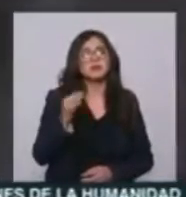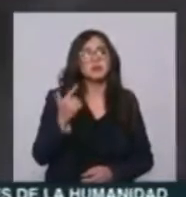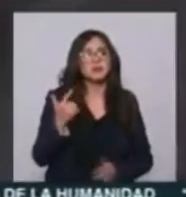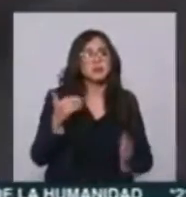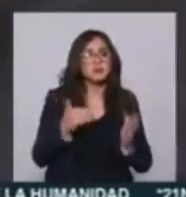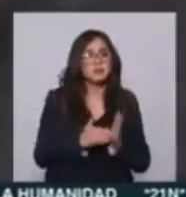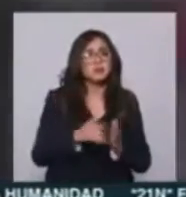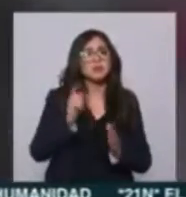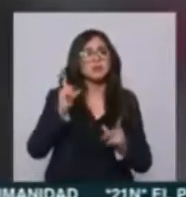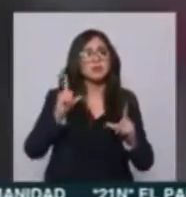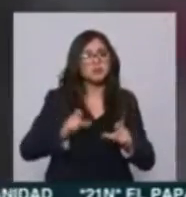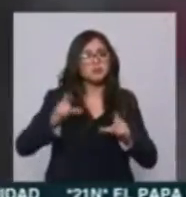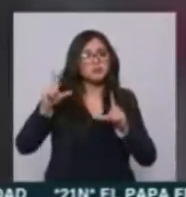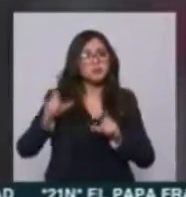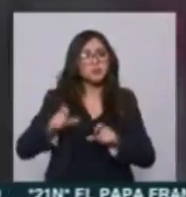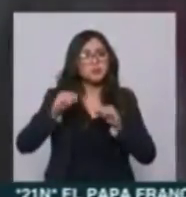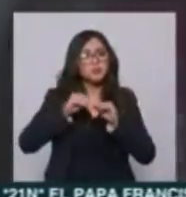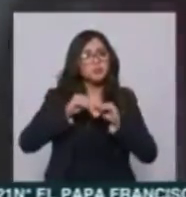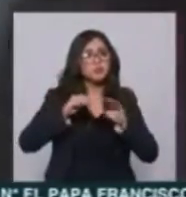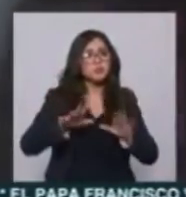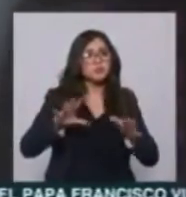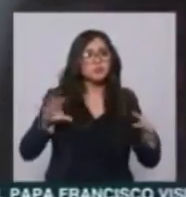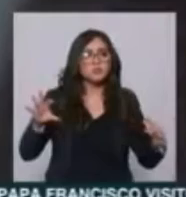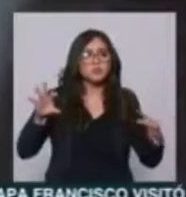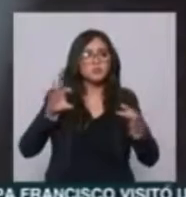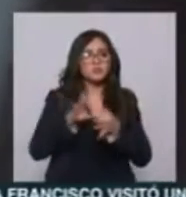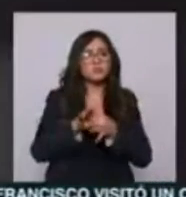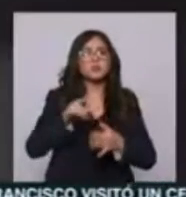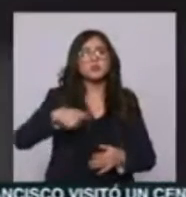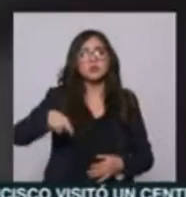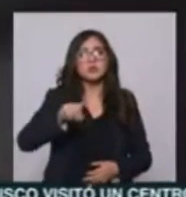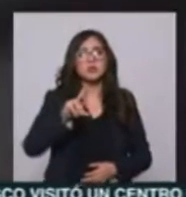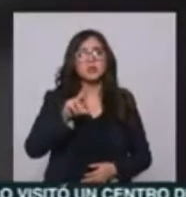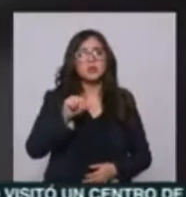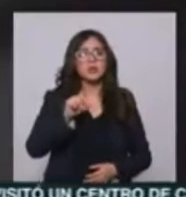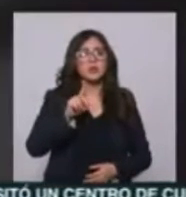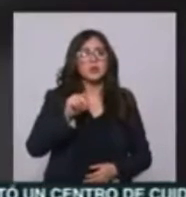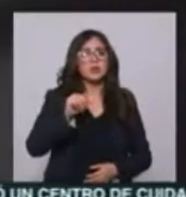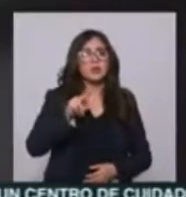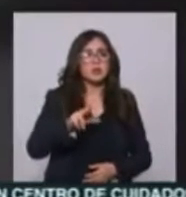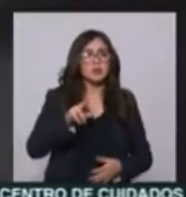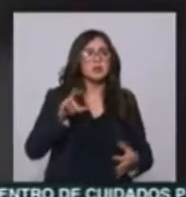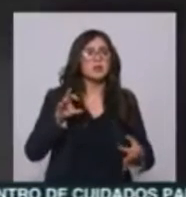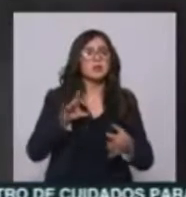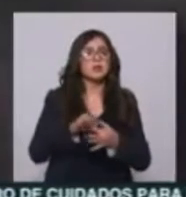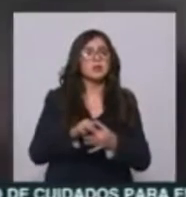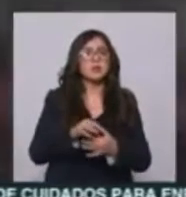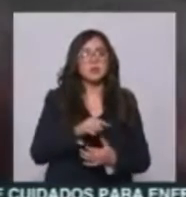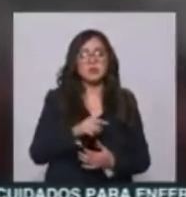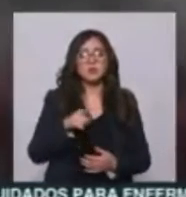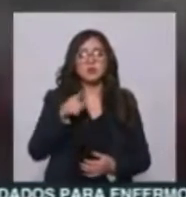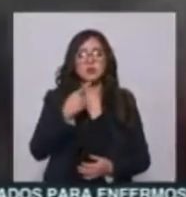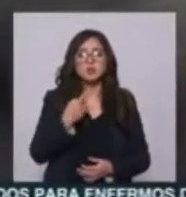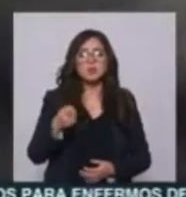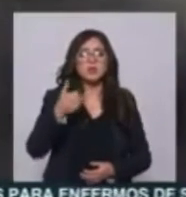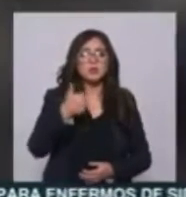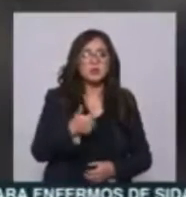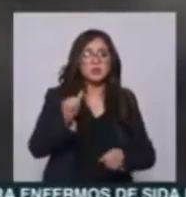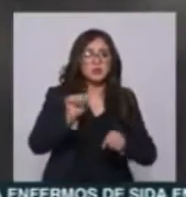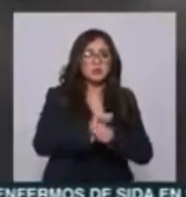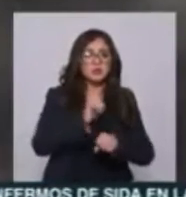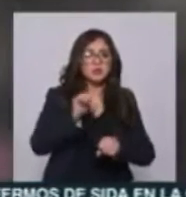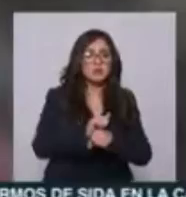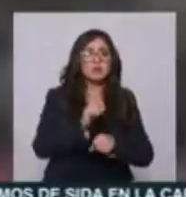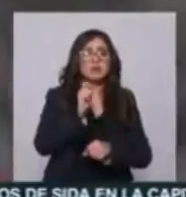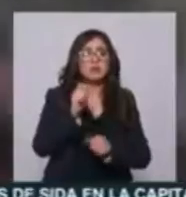147.088 infracciones se han registrado por medio de cámaras o radares, lo que implica que 111.706 vehículos han